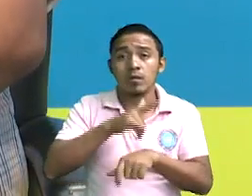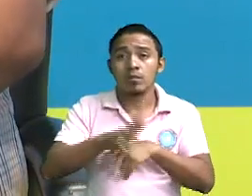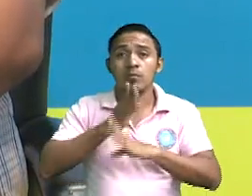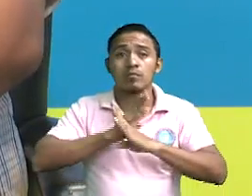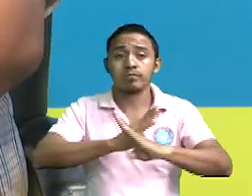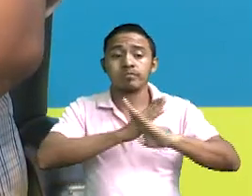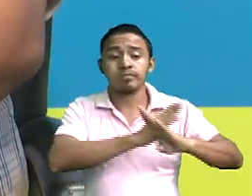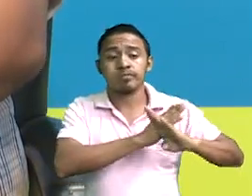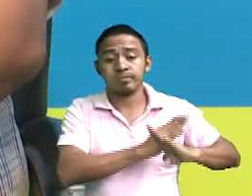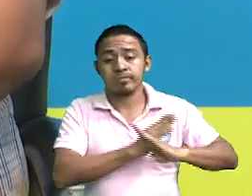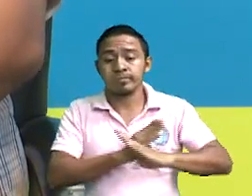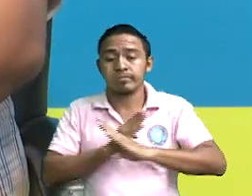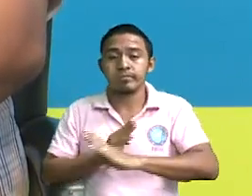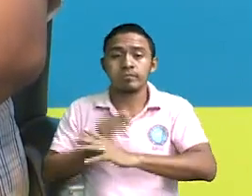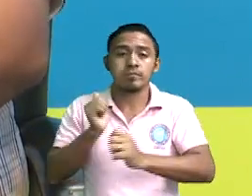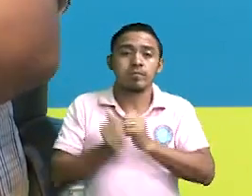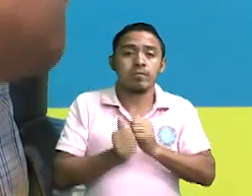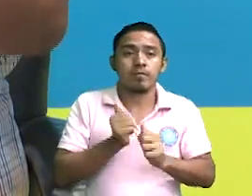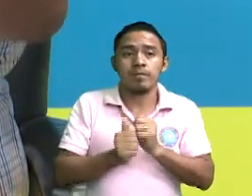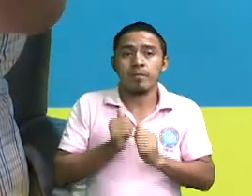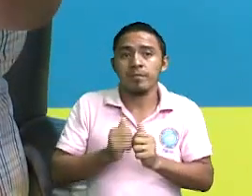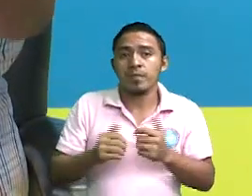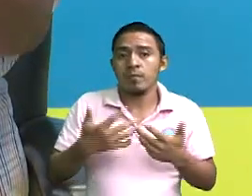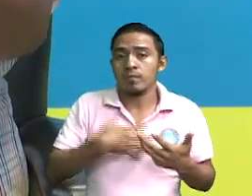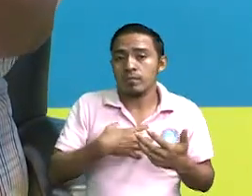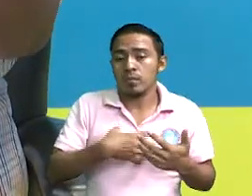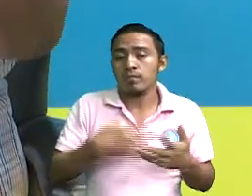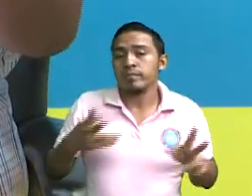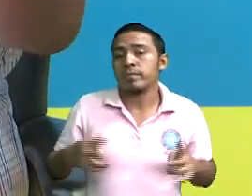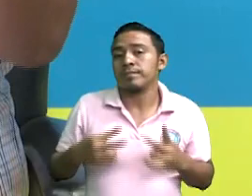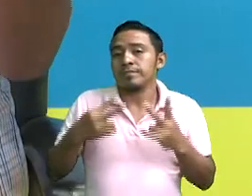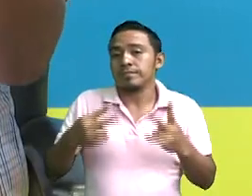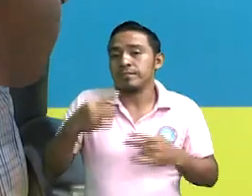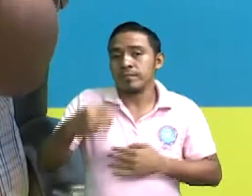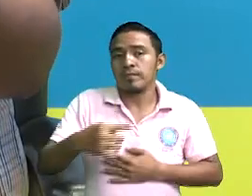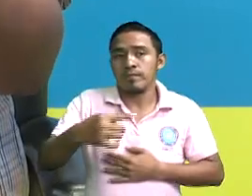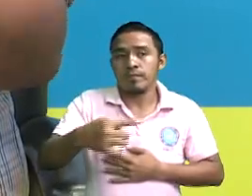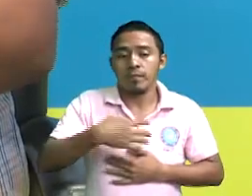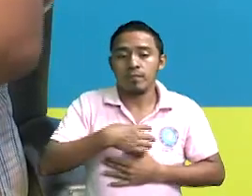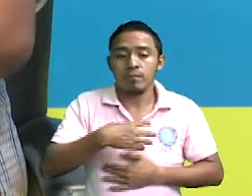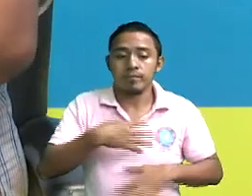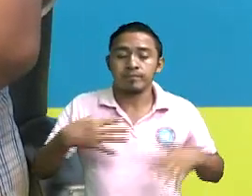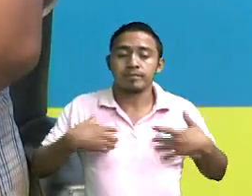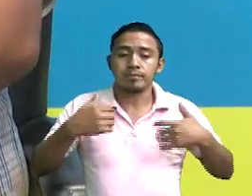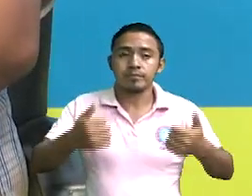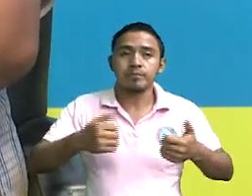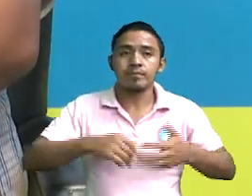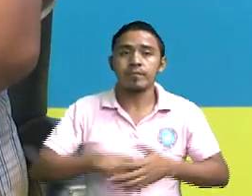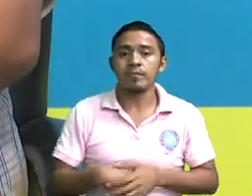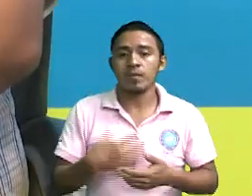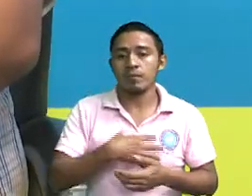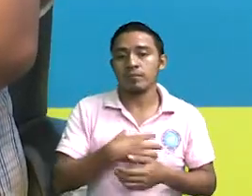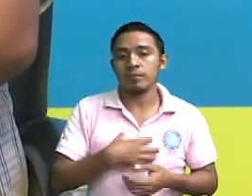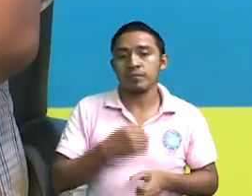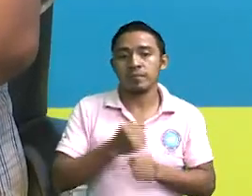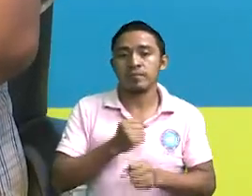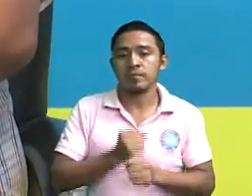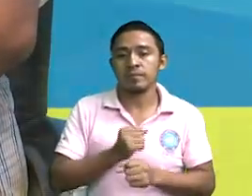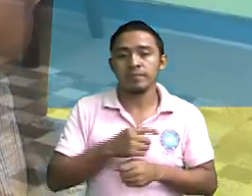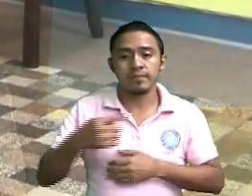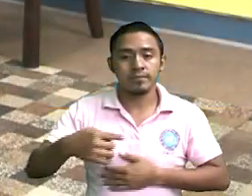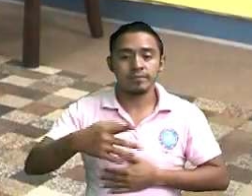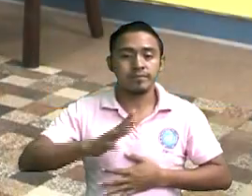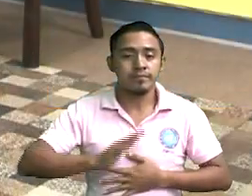previniendo para evitar pues impactos en nuestra vida diaria, en nuestra salud, en nuestro quehacer